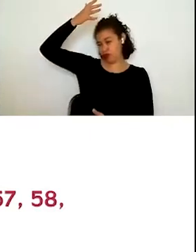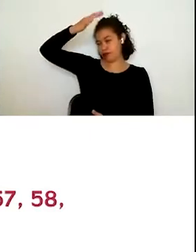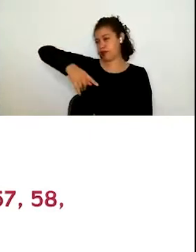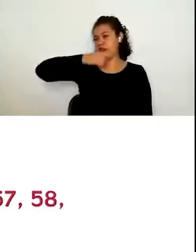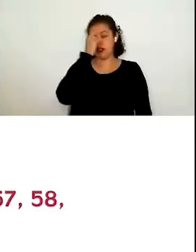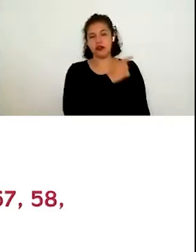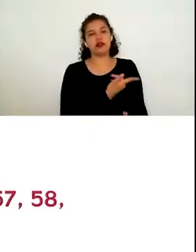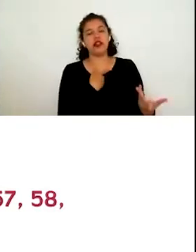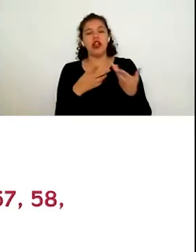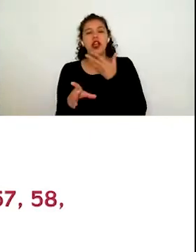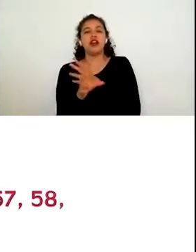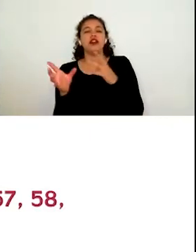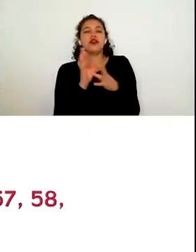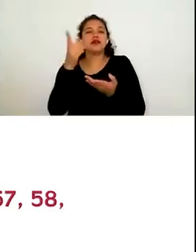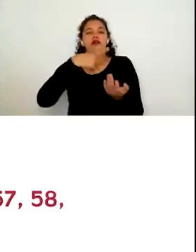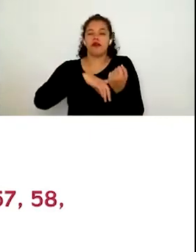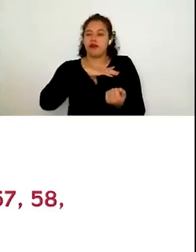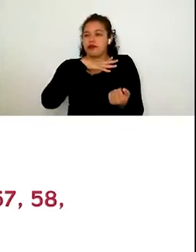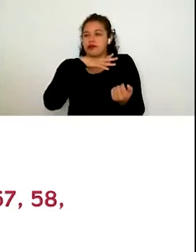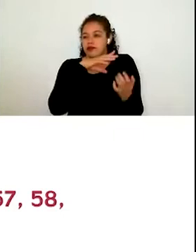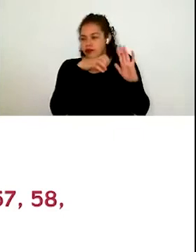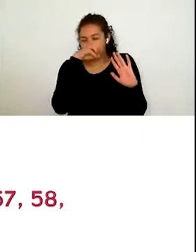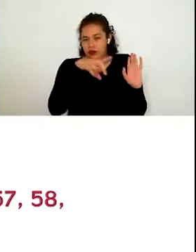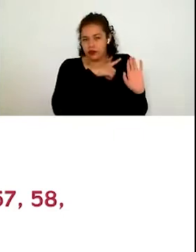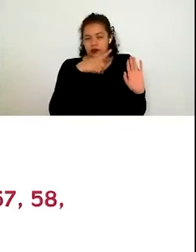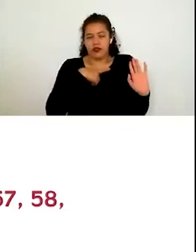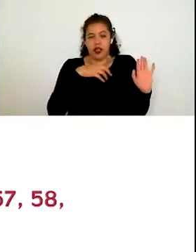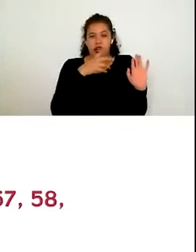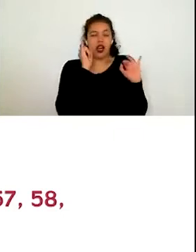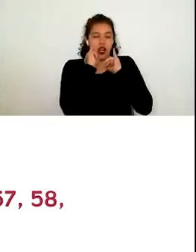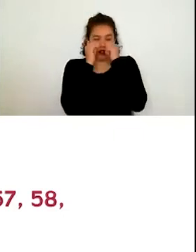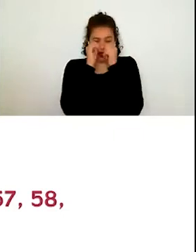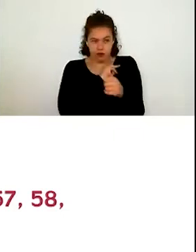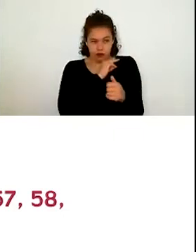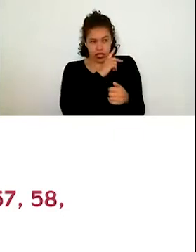del mobiliario, por ejemplo, tienen que solicitar autorización a la Junta.